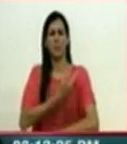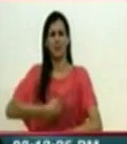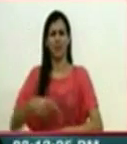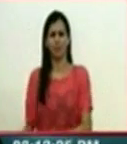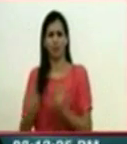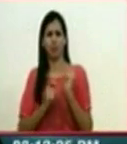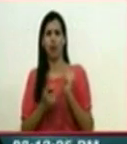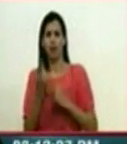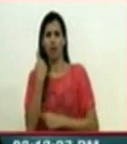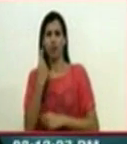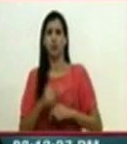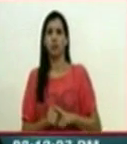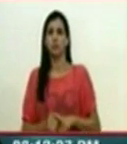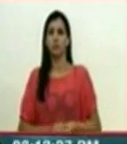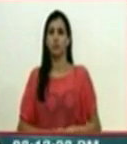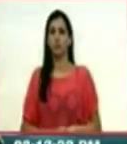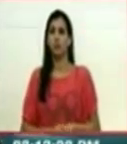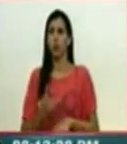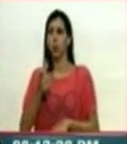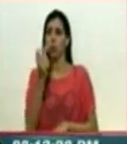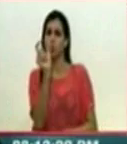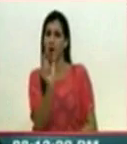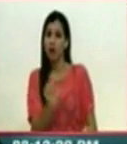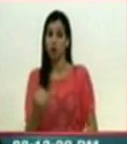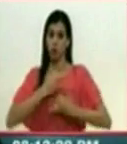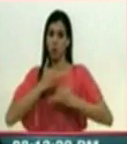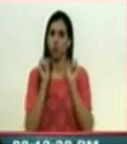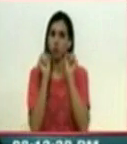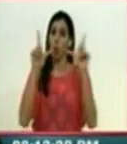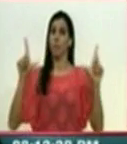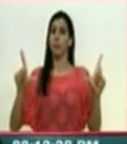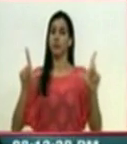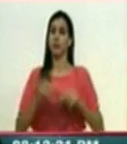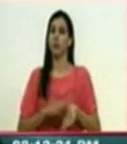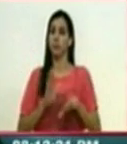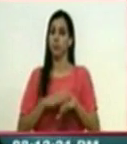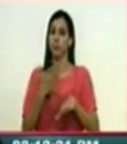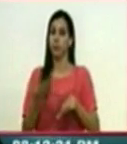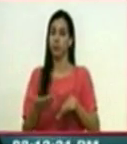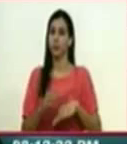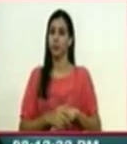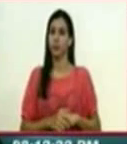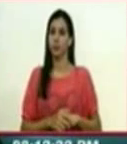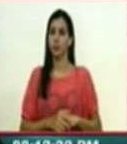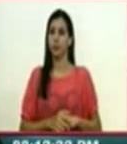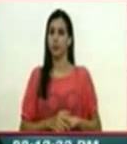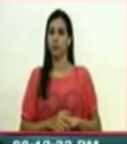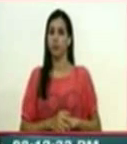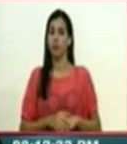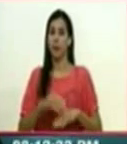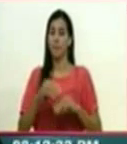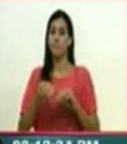estrenado gobierno de la República Cooperativa de Guyana, fui yo mismo, porque los mensajes